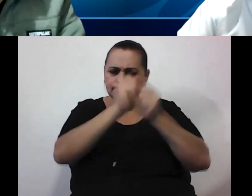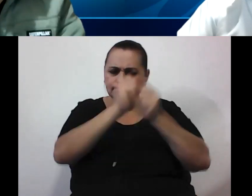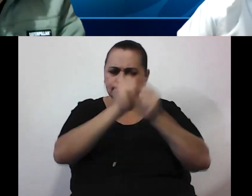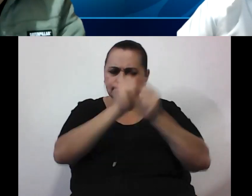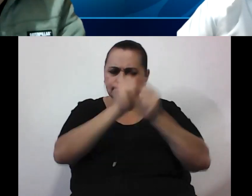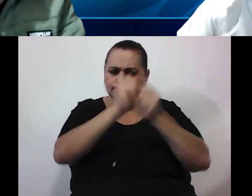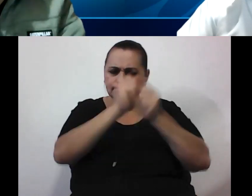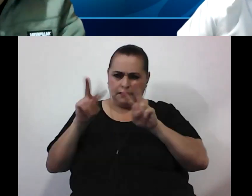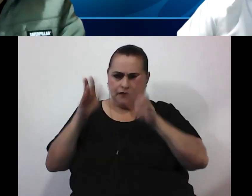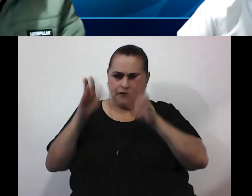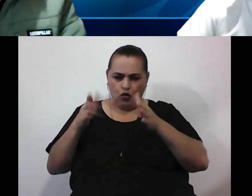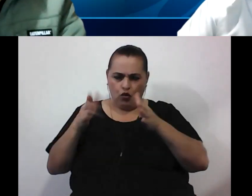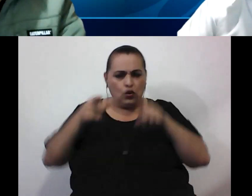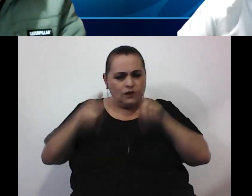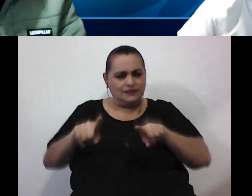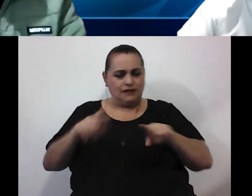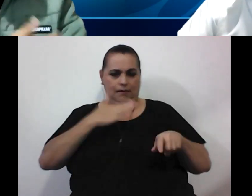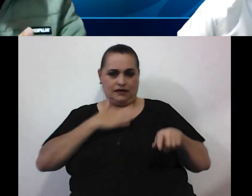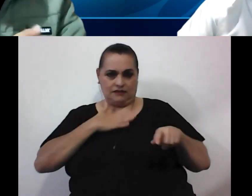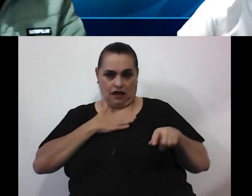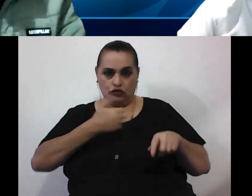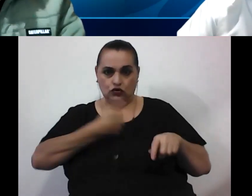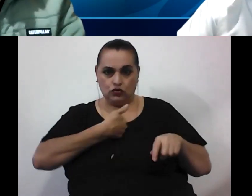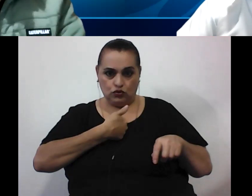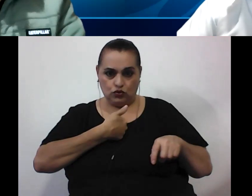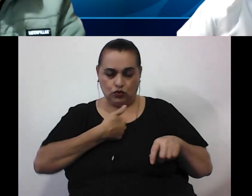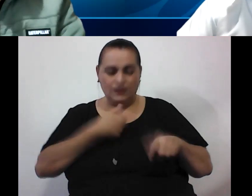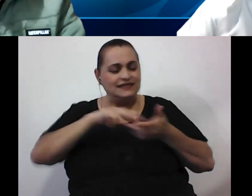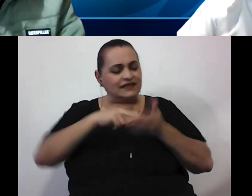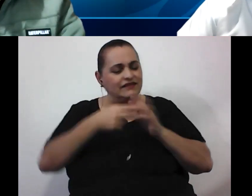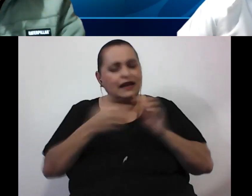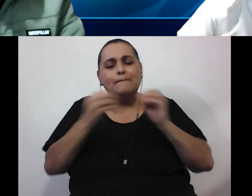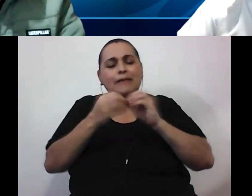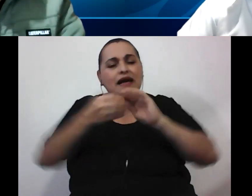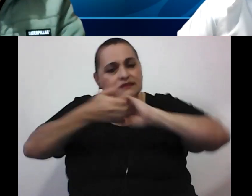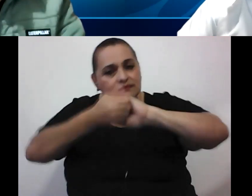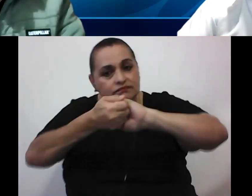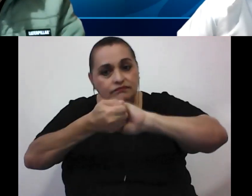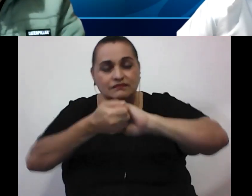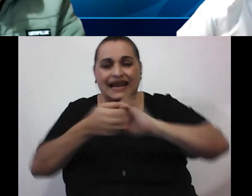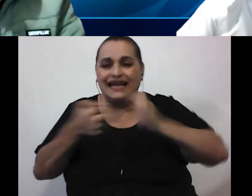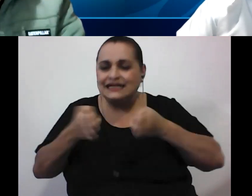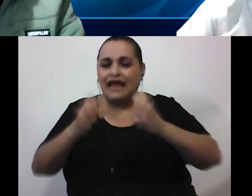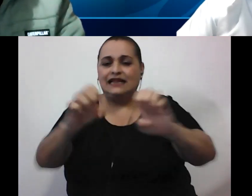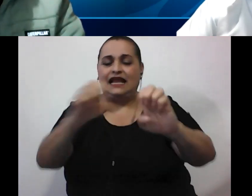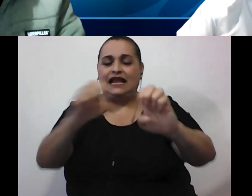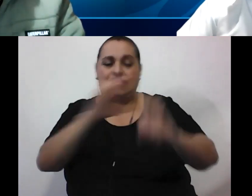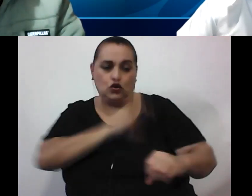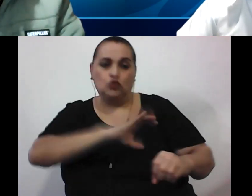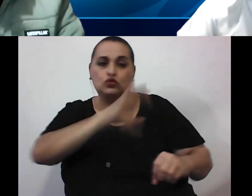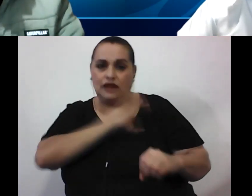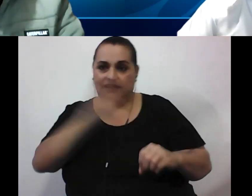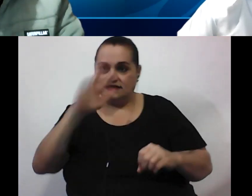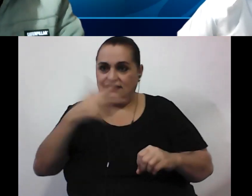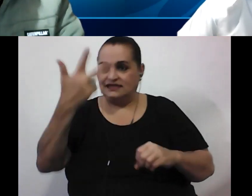nos está sucediendo. Eh, Va más de la mano de las estrategias conductuales de tercera generación,